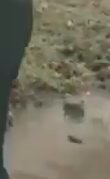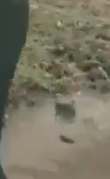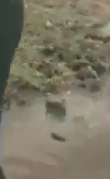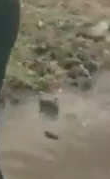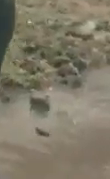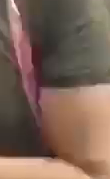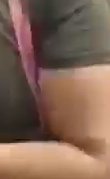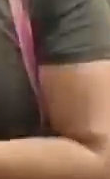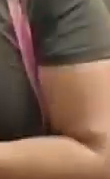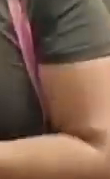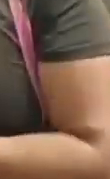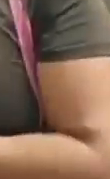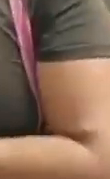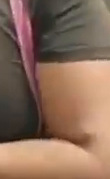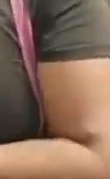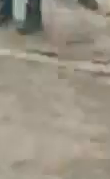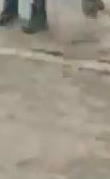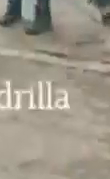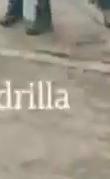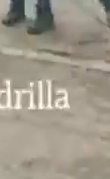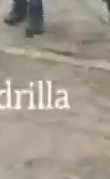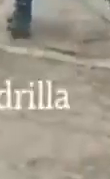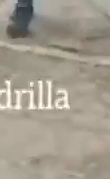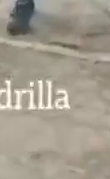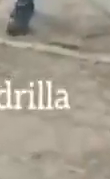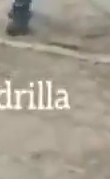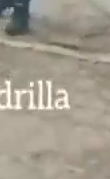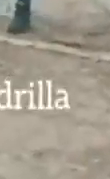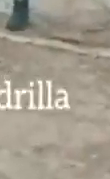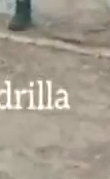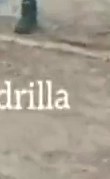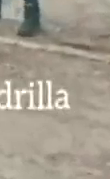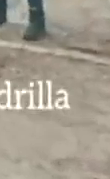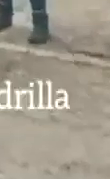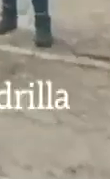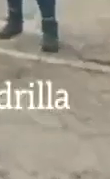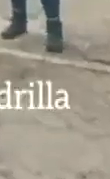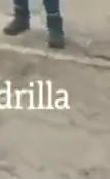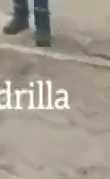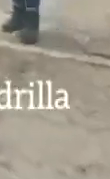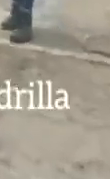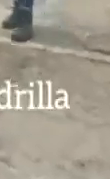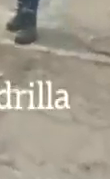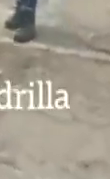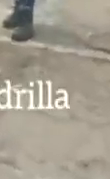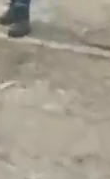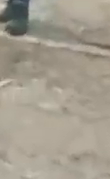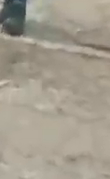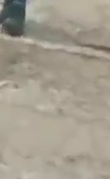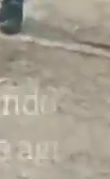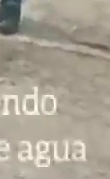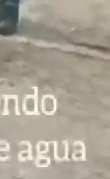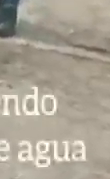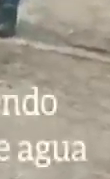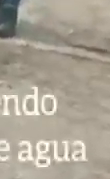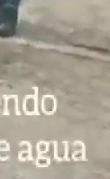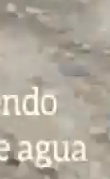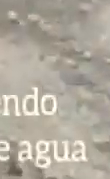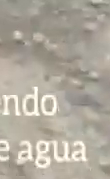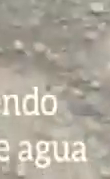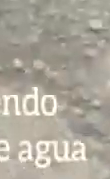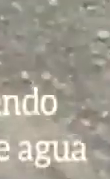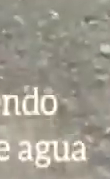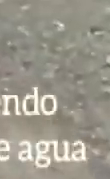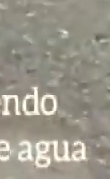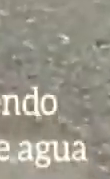ver. Hice la denuncia y vino la cuadrilla, menos bote, más agua. En este momento están